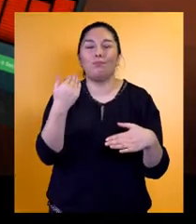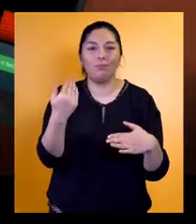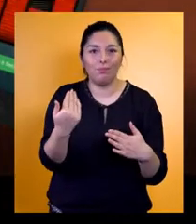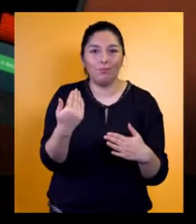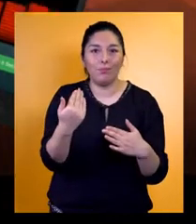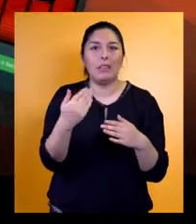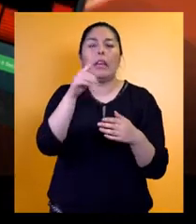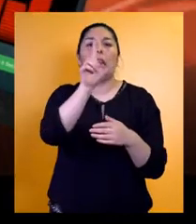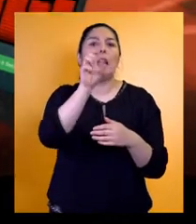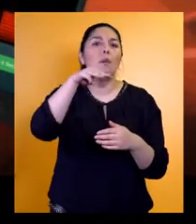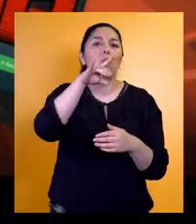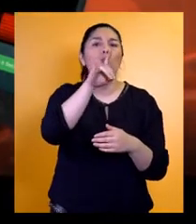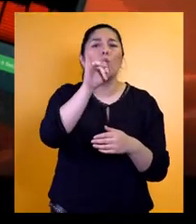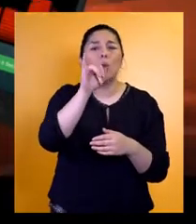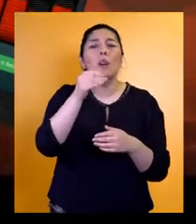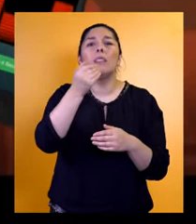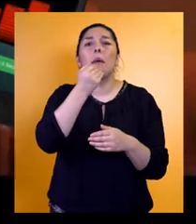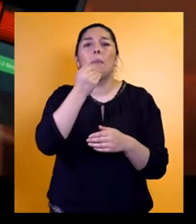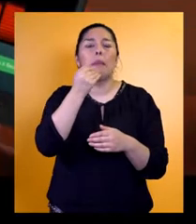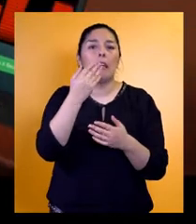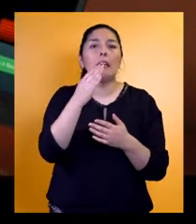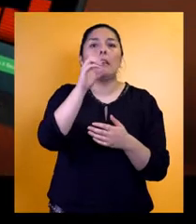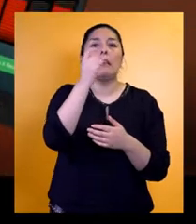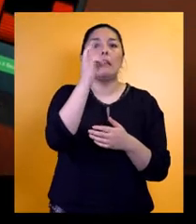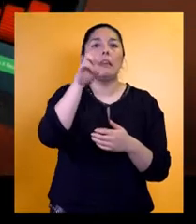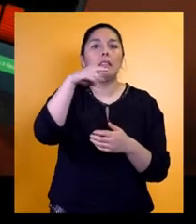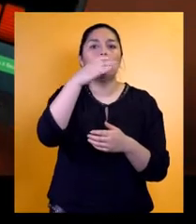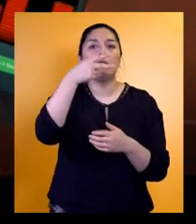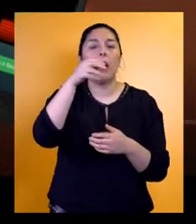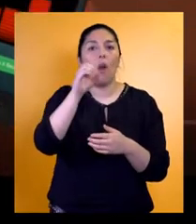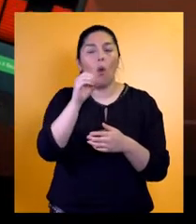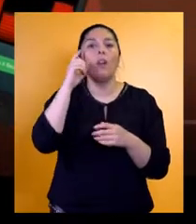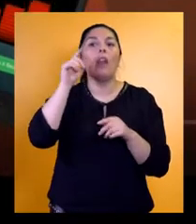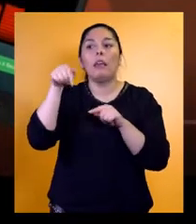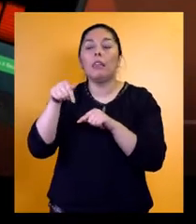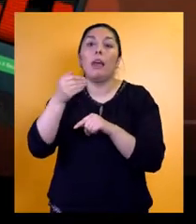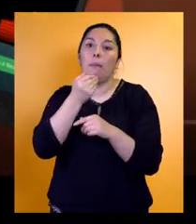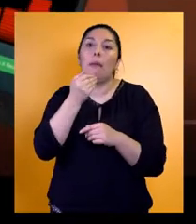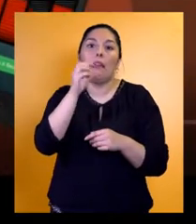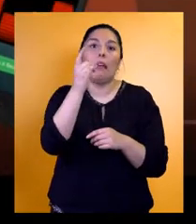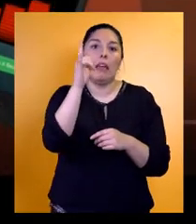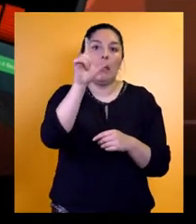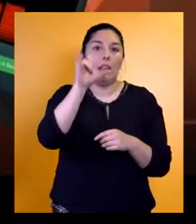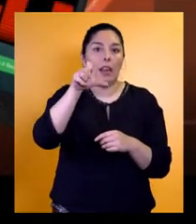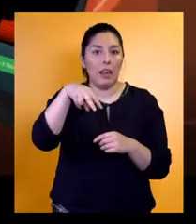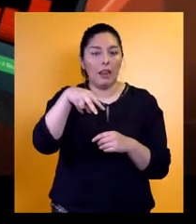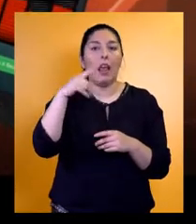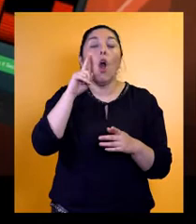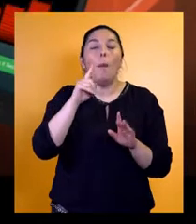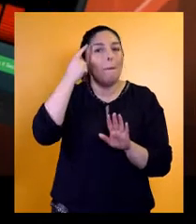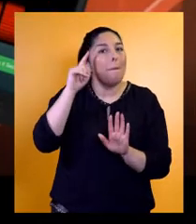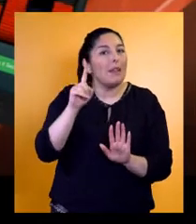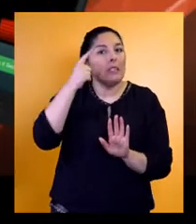estos episodios en la isla Lemuy, en la isla Quinchao y ahora en el sector de Keilen. Esa es una hipótesis hasta el momento, ¿no? Se está estudiando.